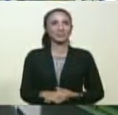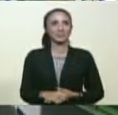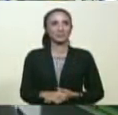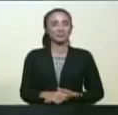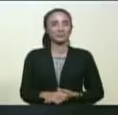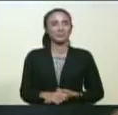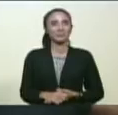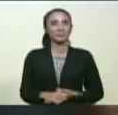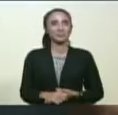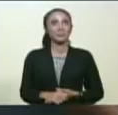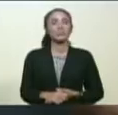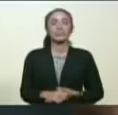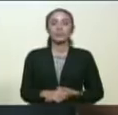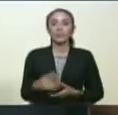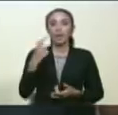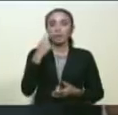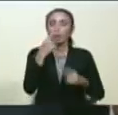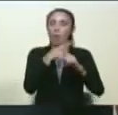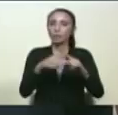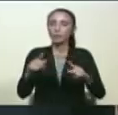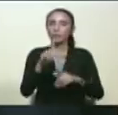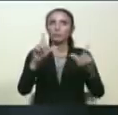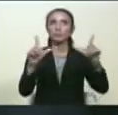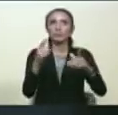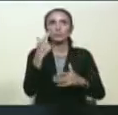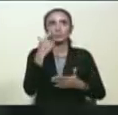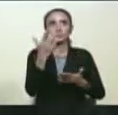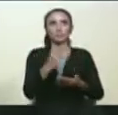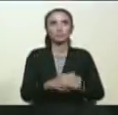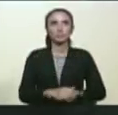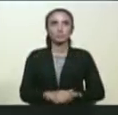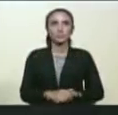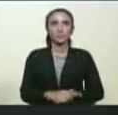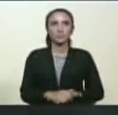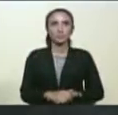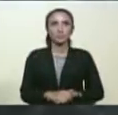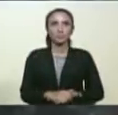presidente, por Telesur, la compañera Madeleine García.